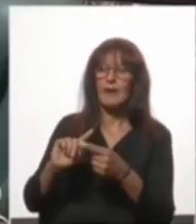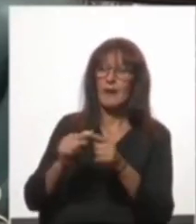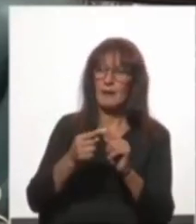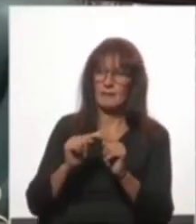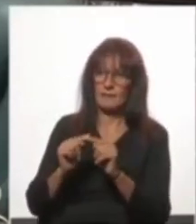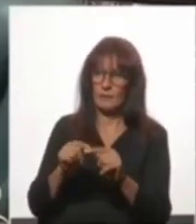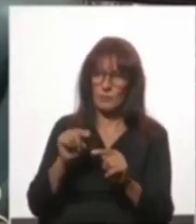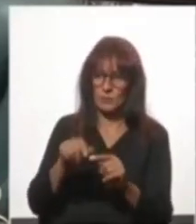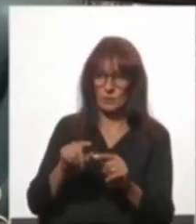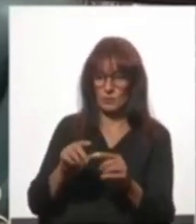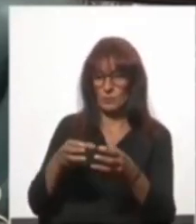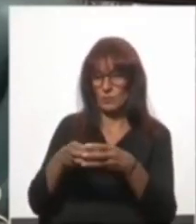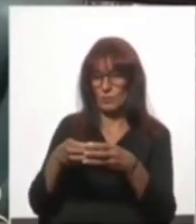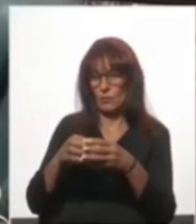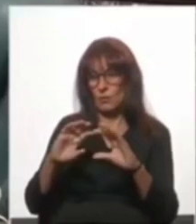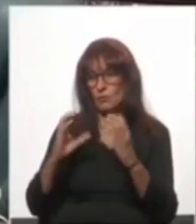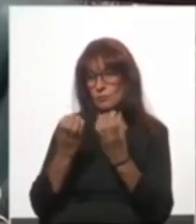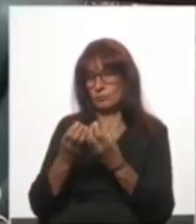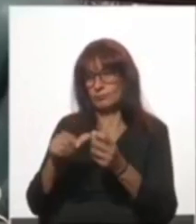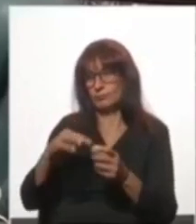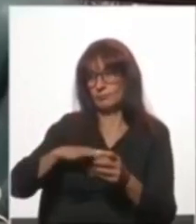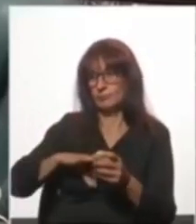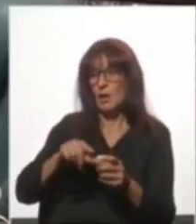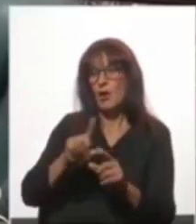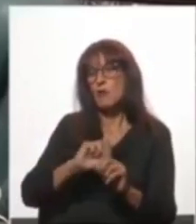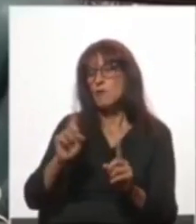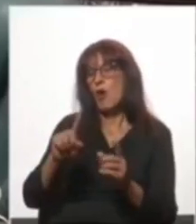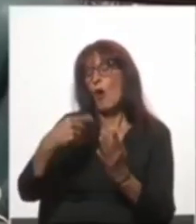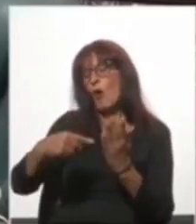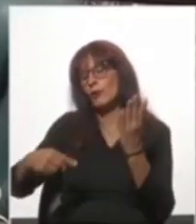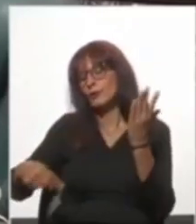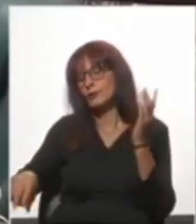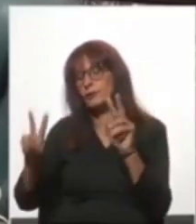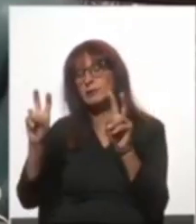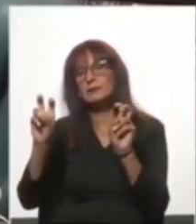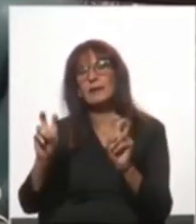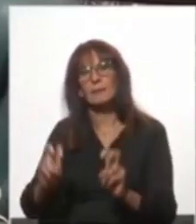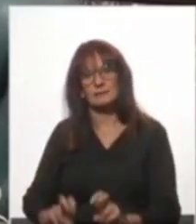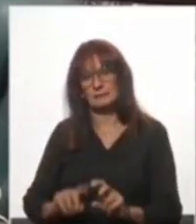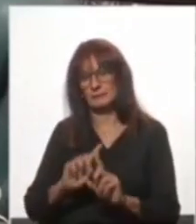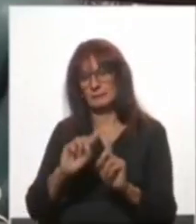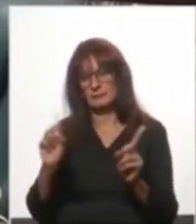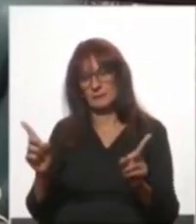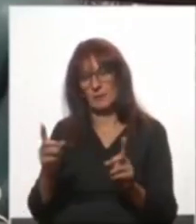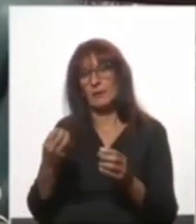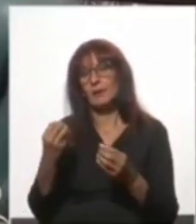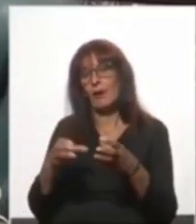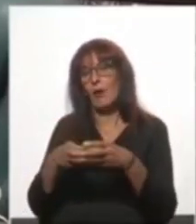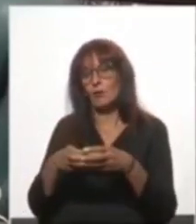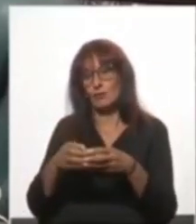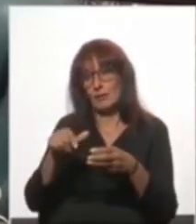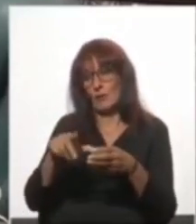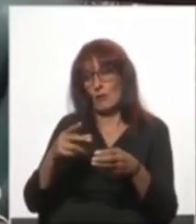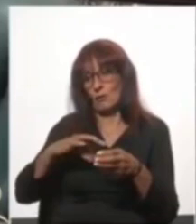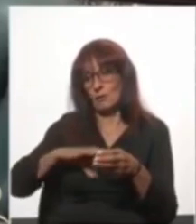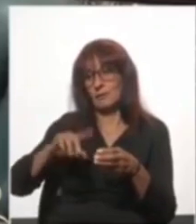en los consejos de salarios y no contar con otros temas que claramente los consejos de salarios